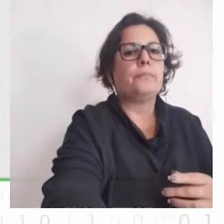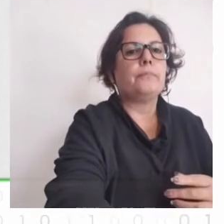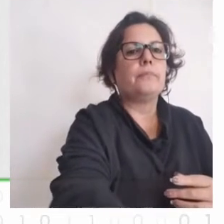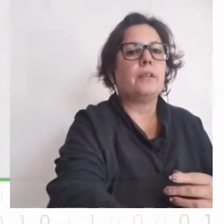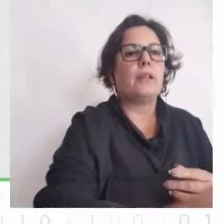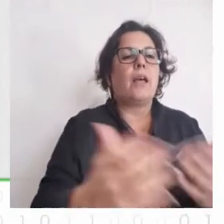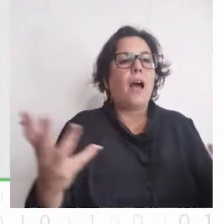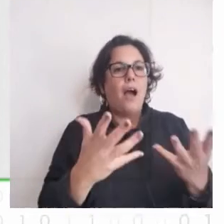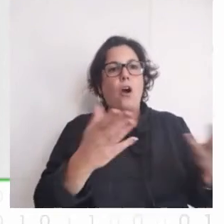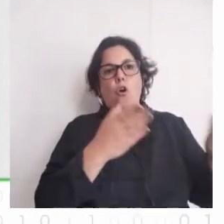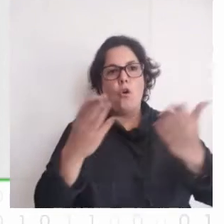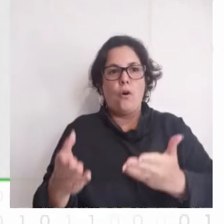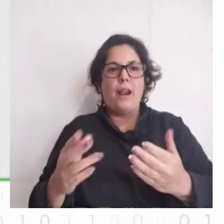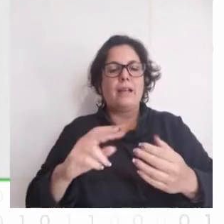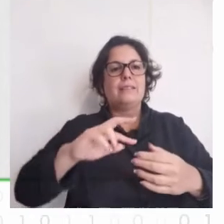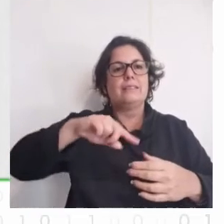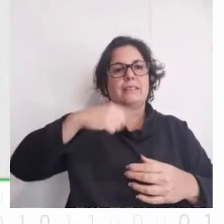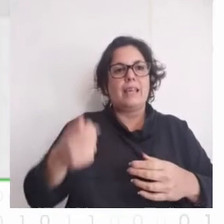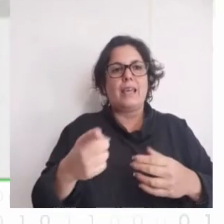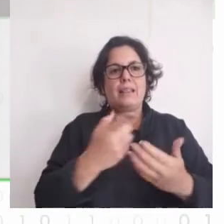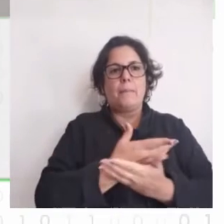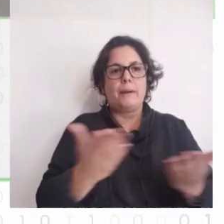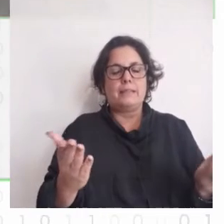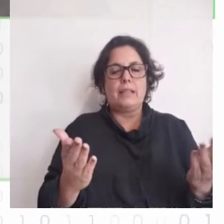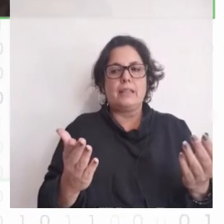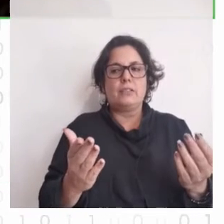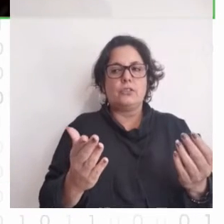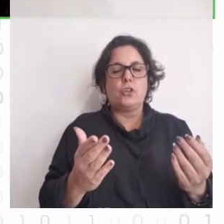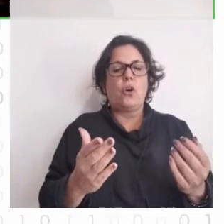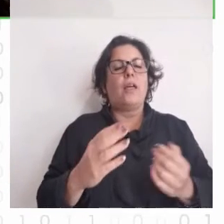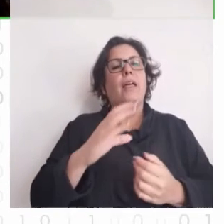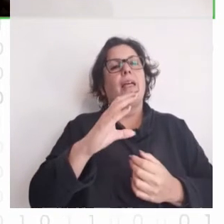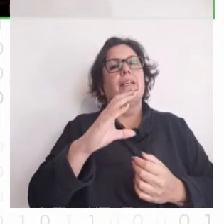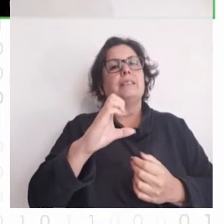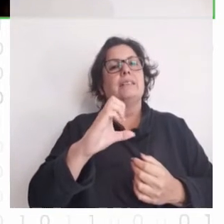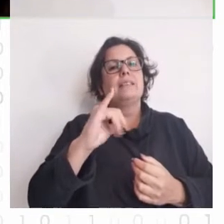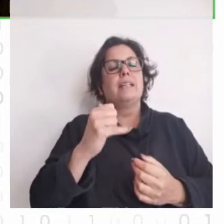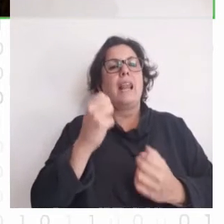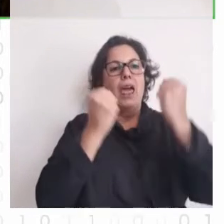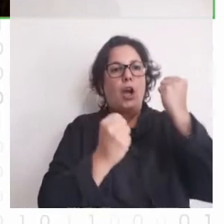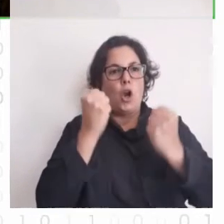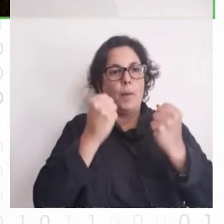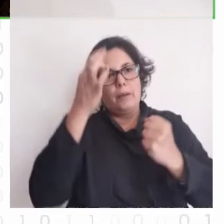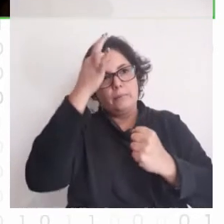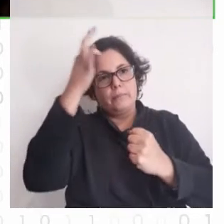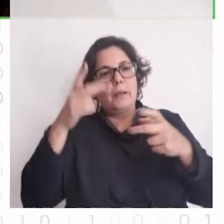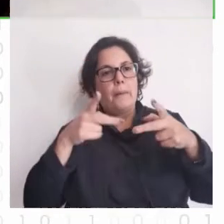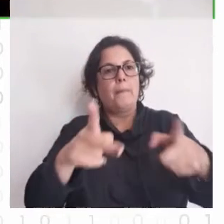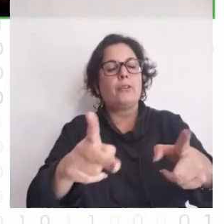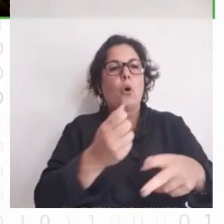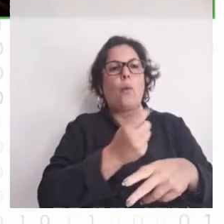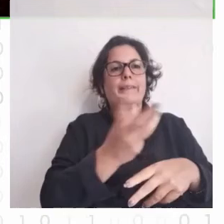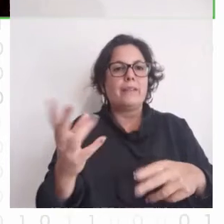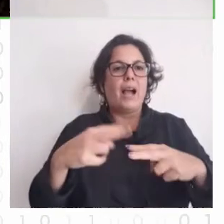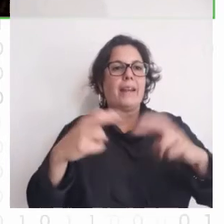a la siguiente presentación. Cecilia Alonso es economista especializada en métodos cuantitativos y análisis